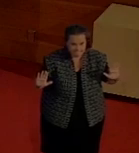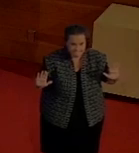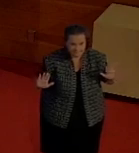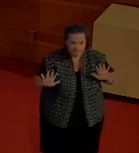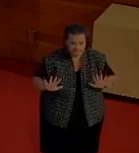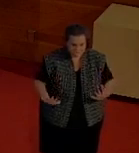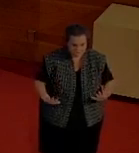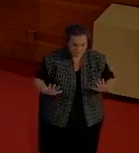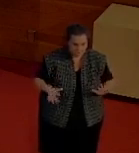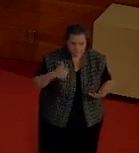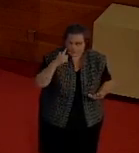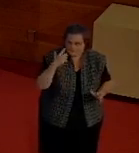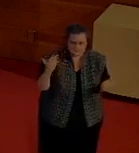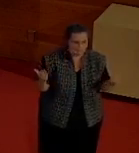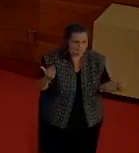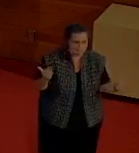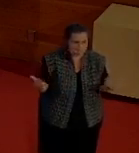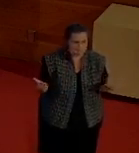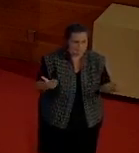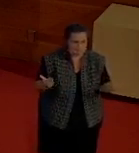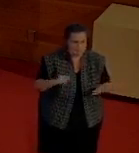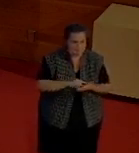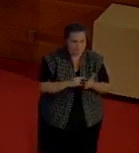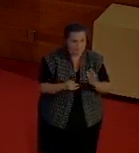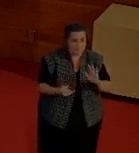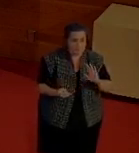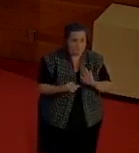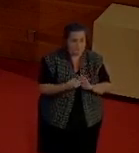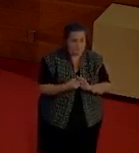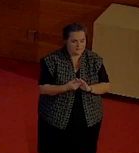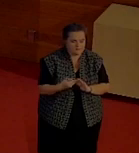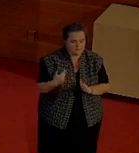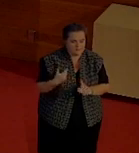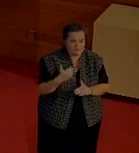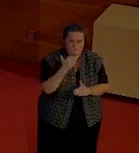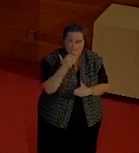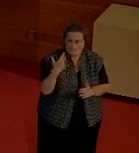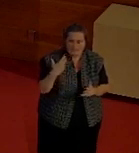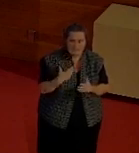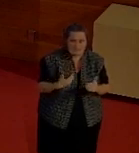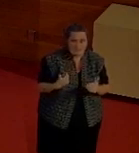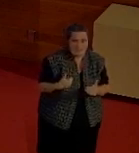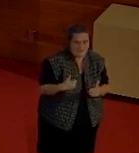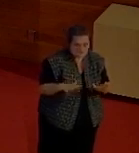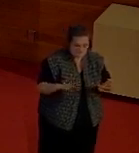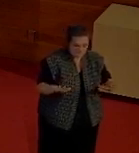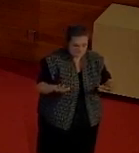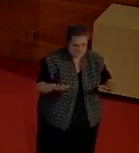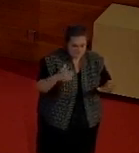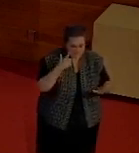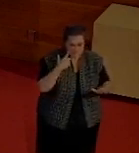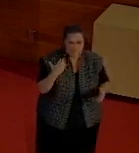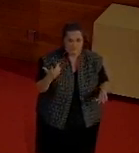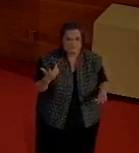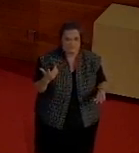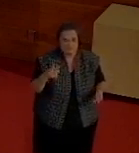ralentización de la implementación de proyectos que parecía ya que iban adelante sin ningún problema no sé nos lo dirá